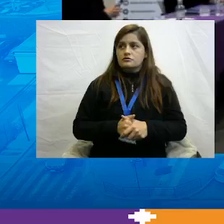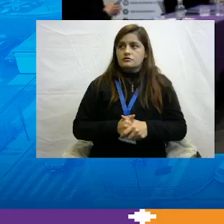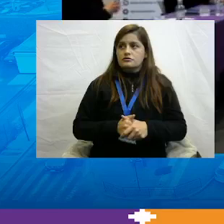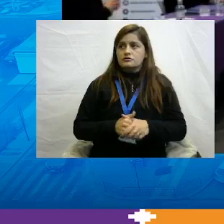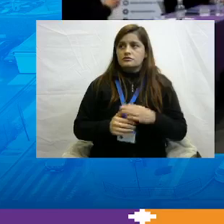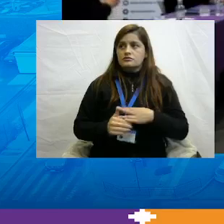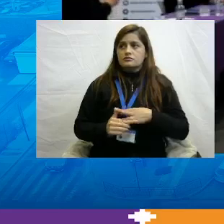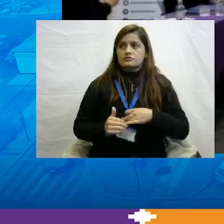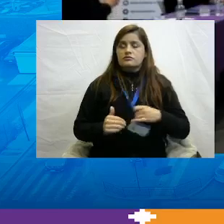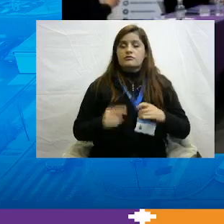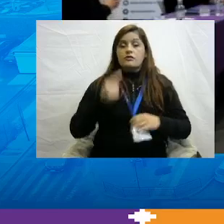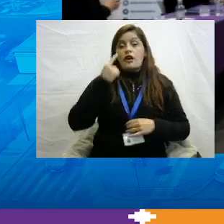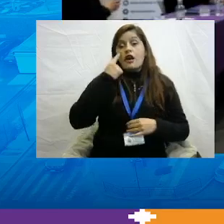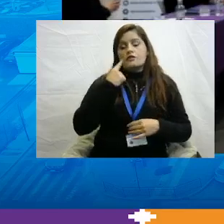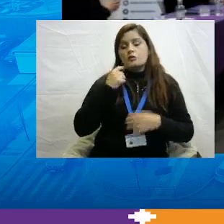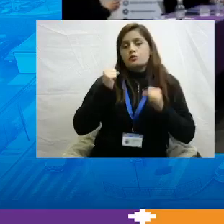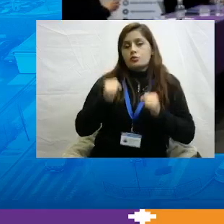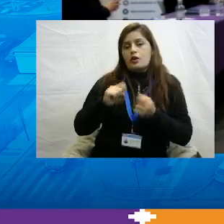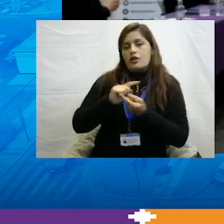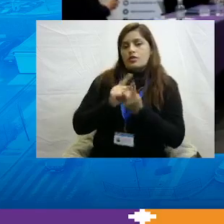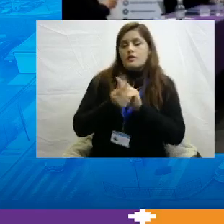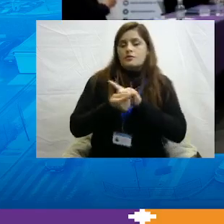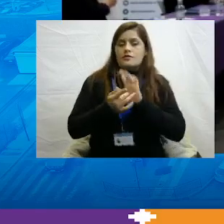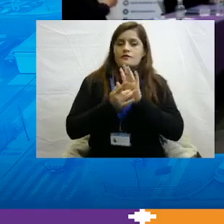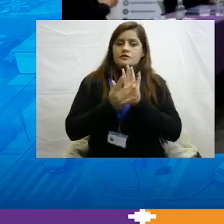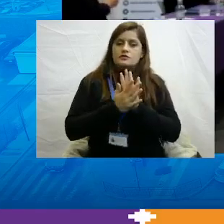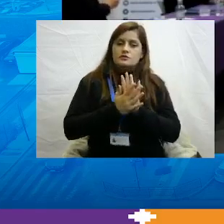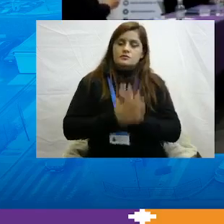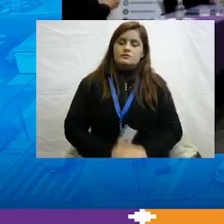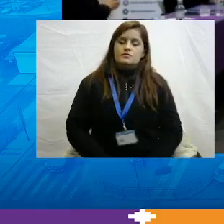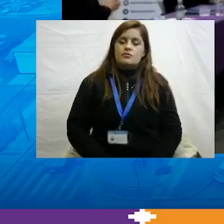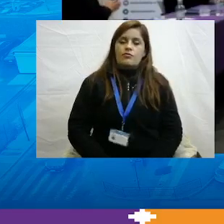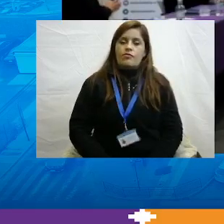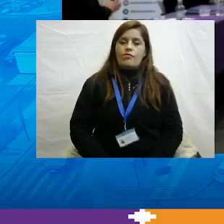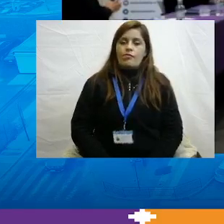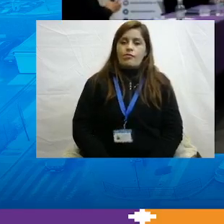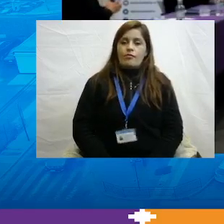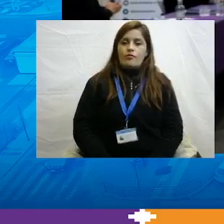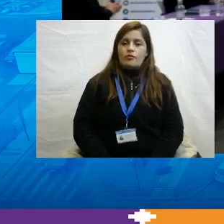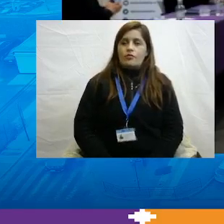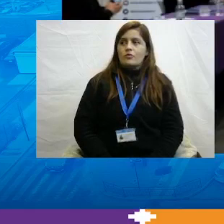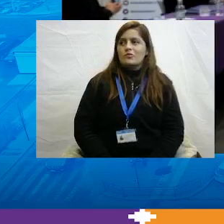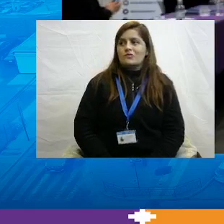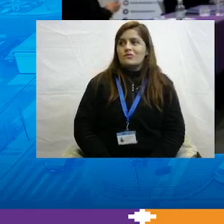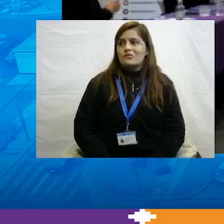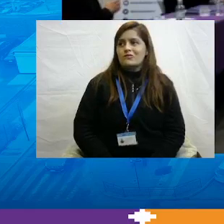contraparte y puedo ver si puedo modificar esta conciliación. Confiamos en usted.